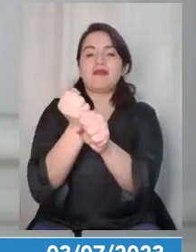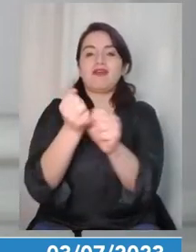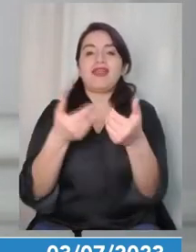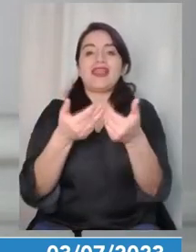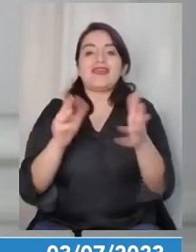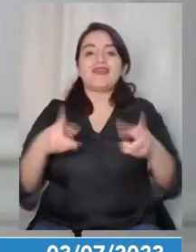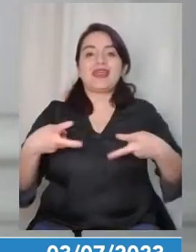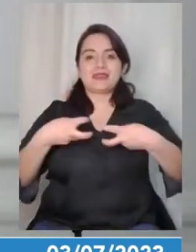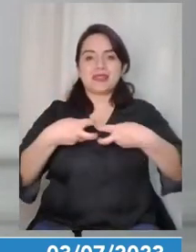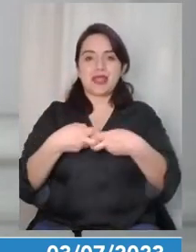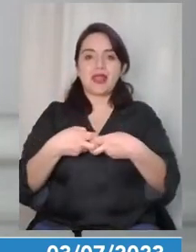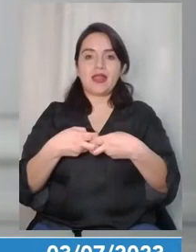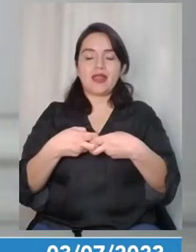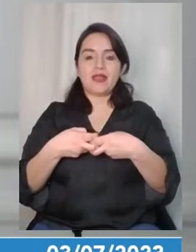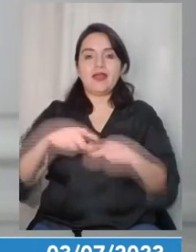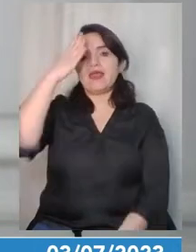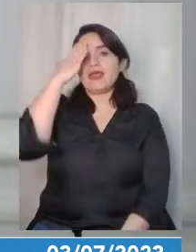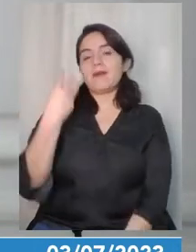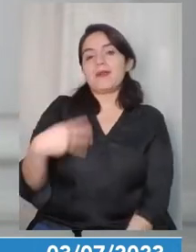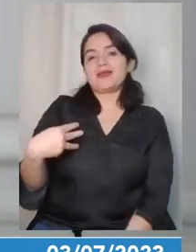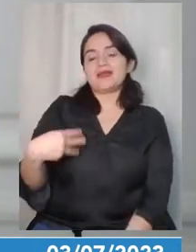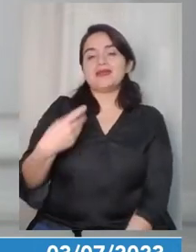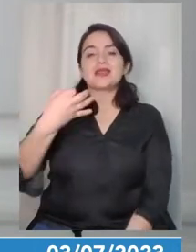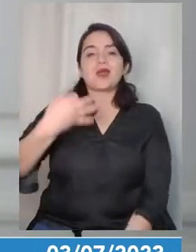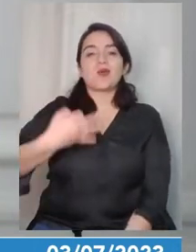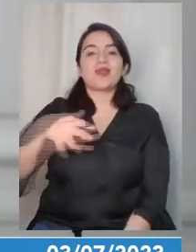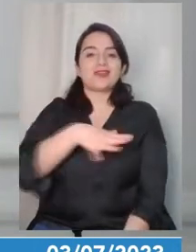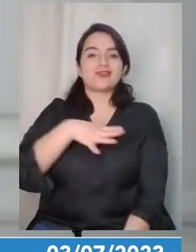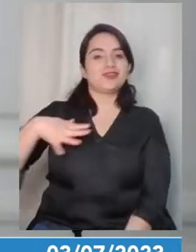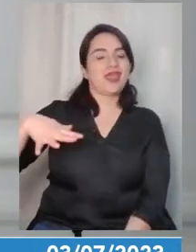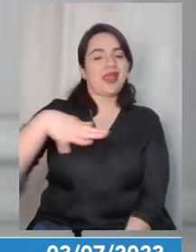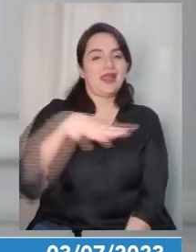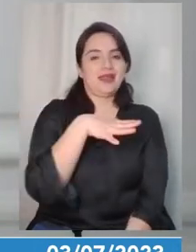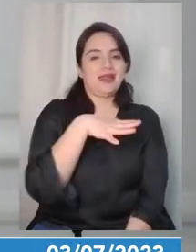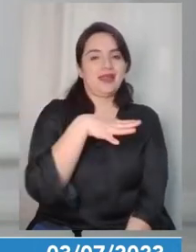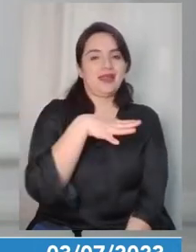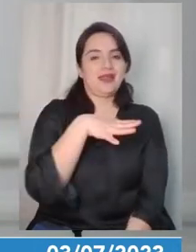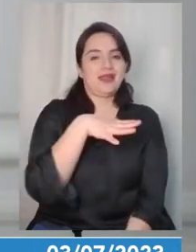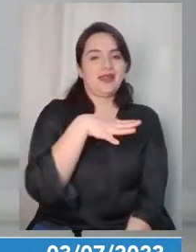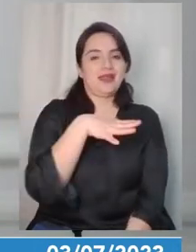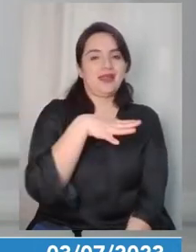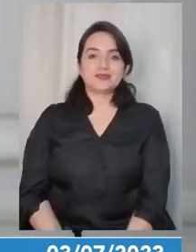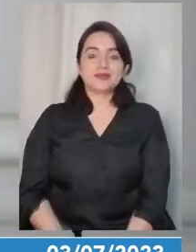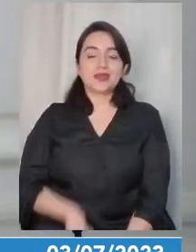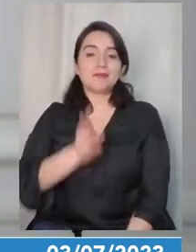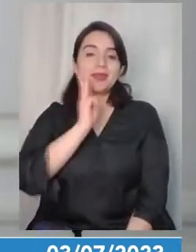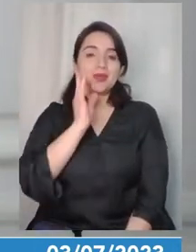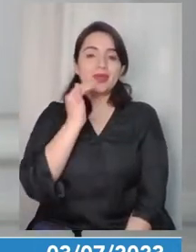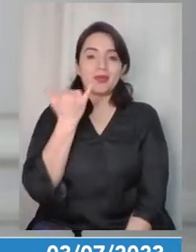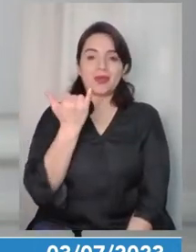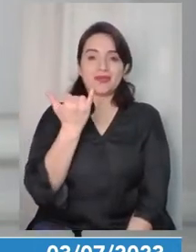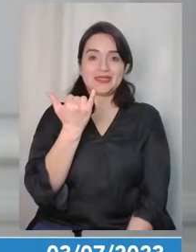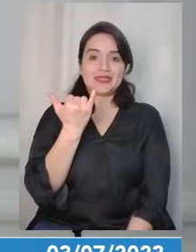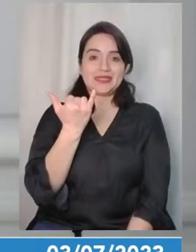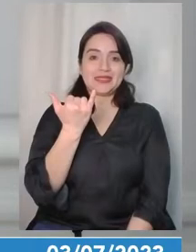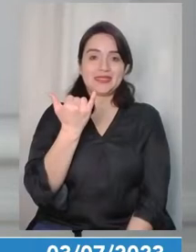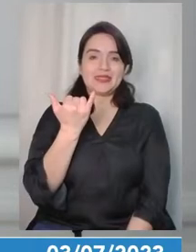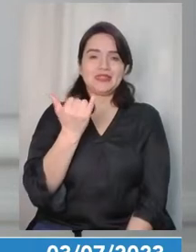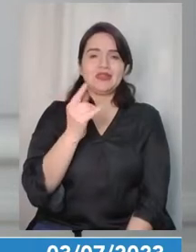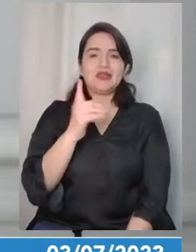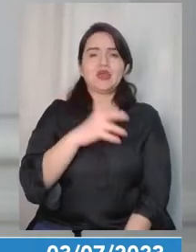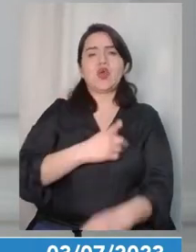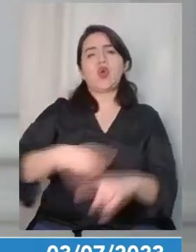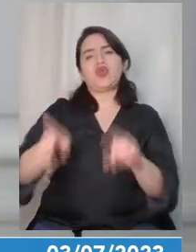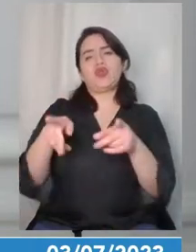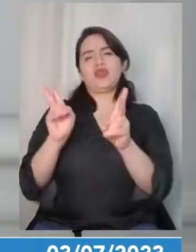día martes Seguridad Social, y miércoles y jueves dejarlo un poco para otro derecho, a lo mejor derecho a traer a alguien